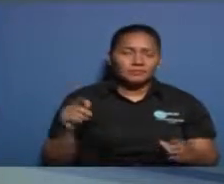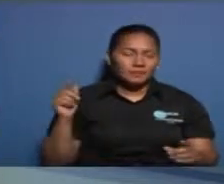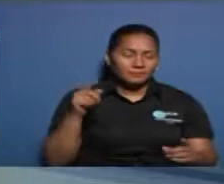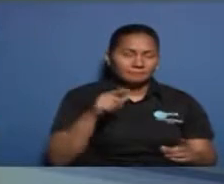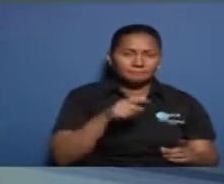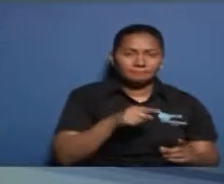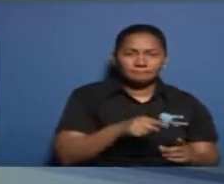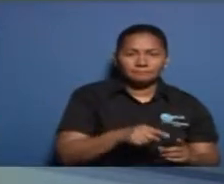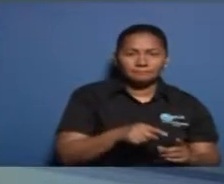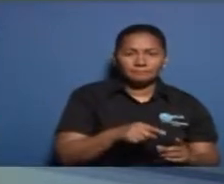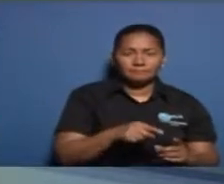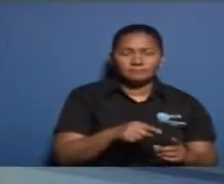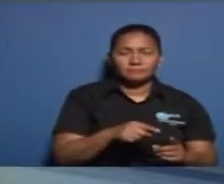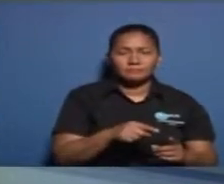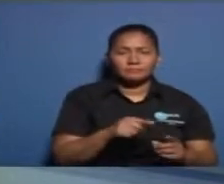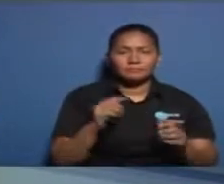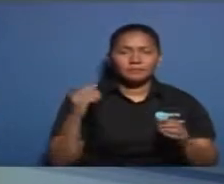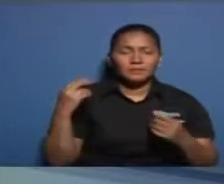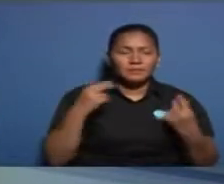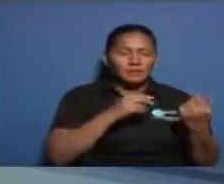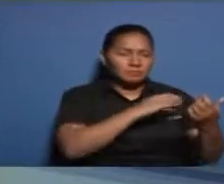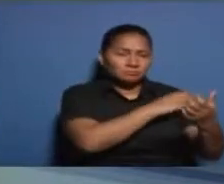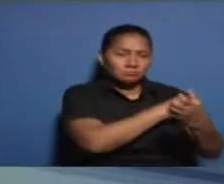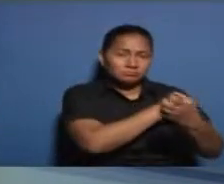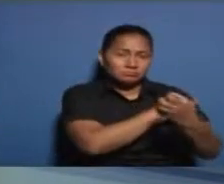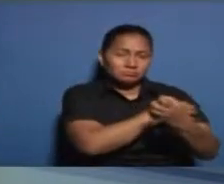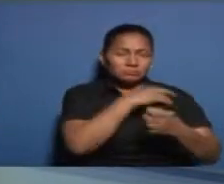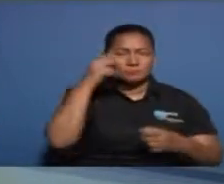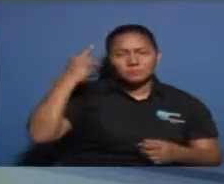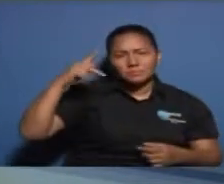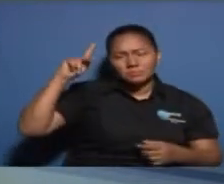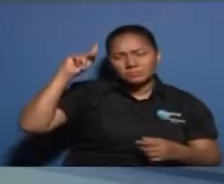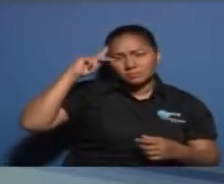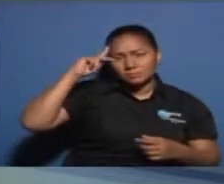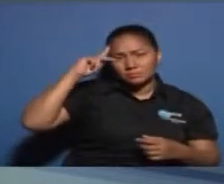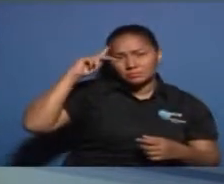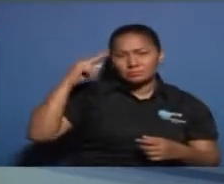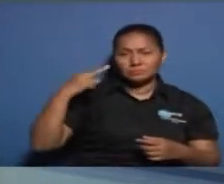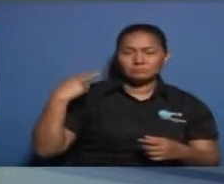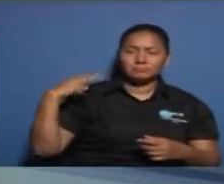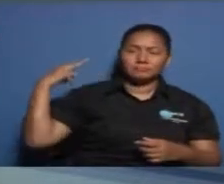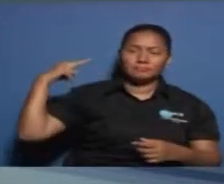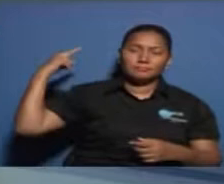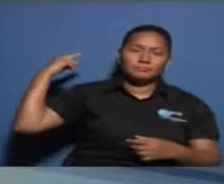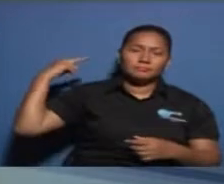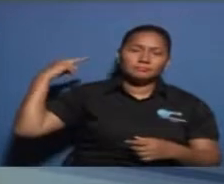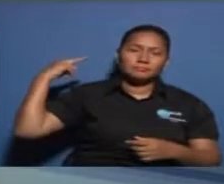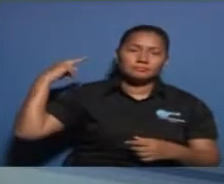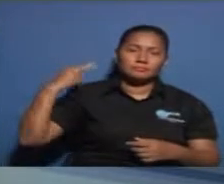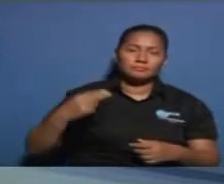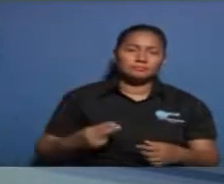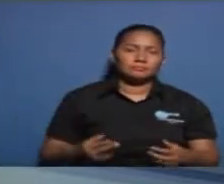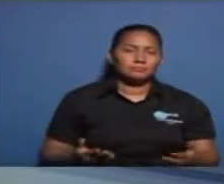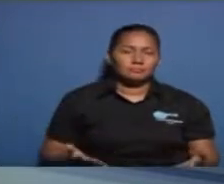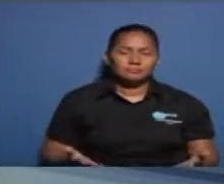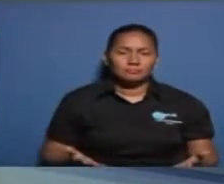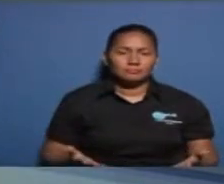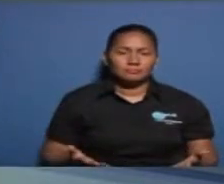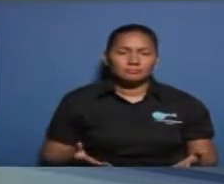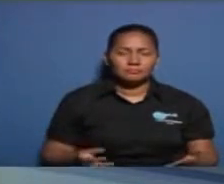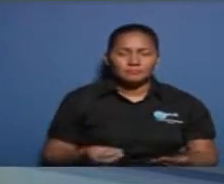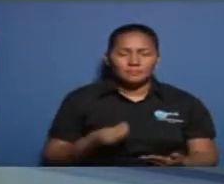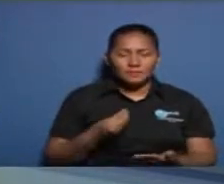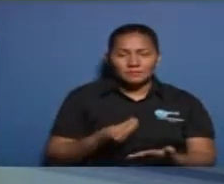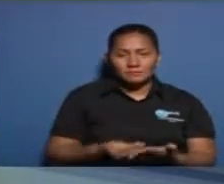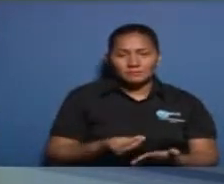y además con fortuna porque no se puede llegar a la primera línea de la política se incauta un político sin por fortuna y sin